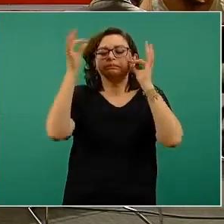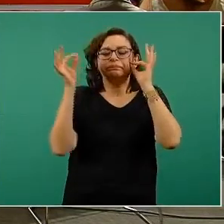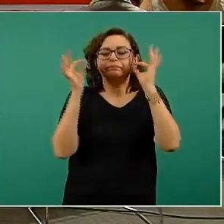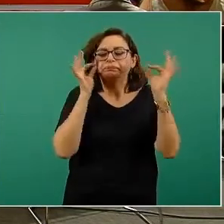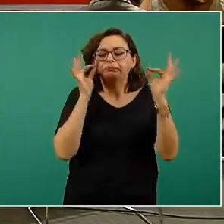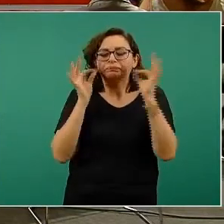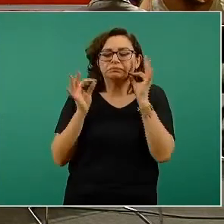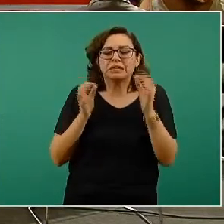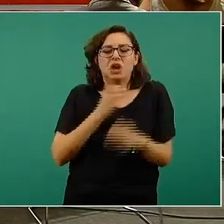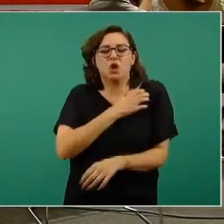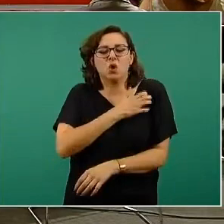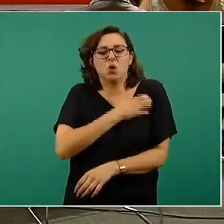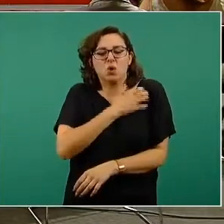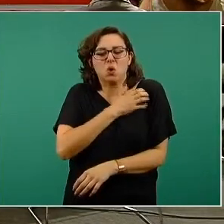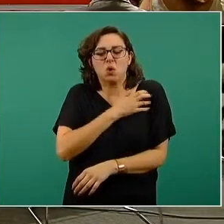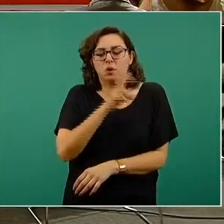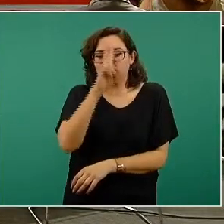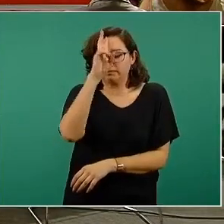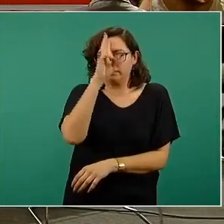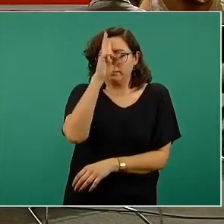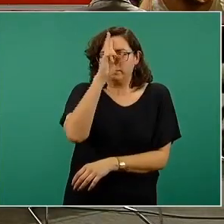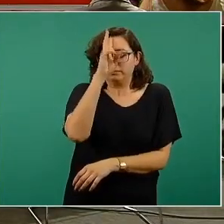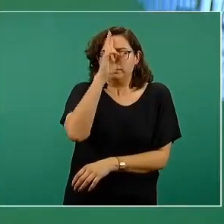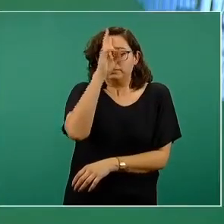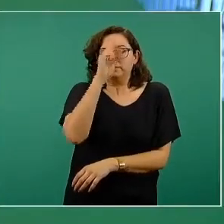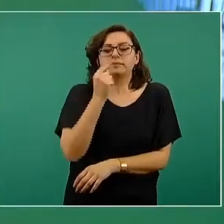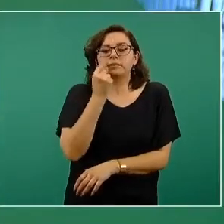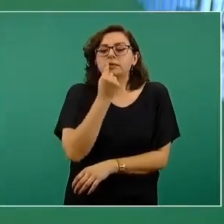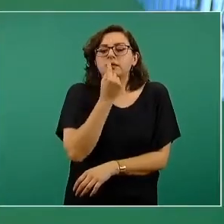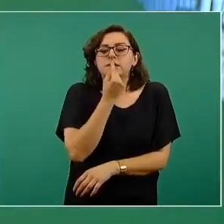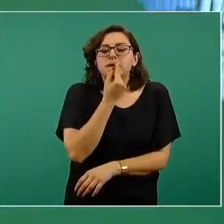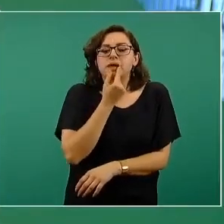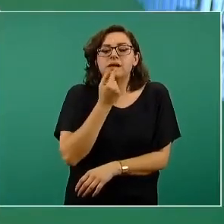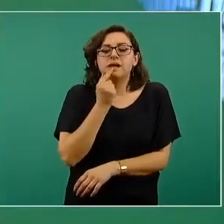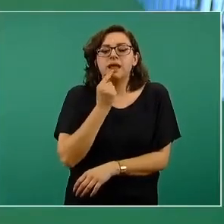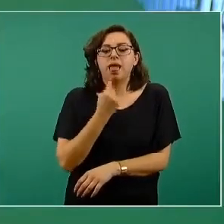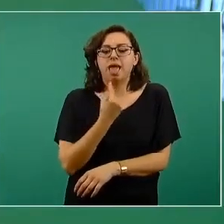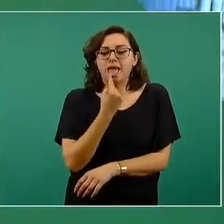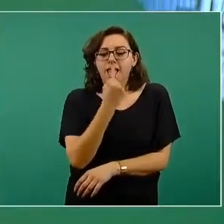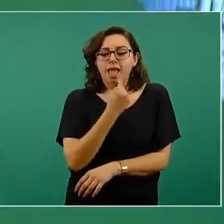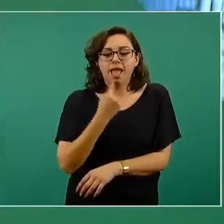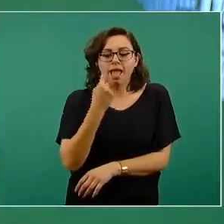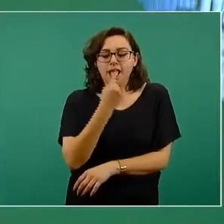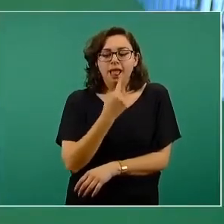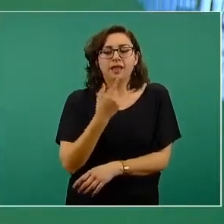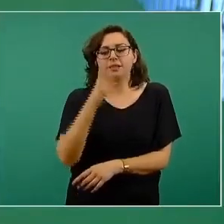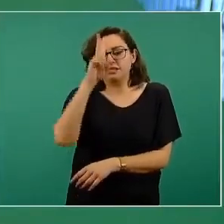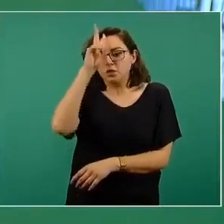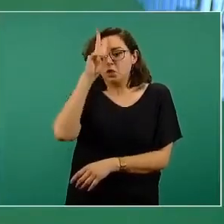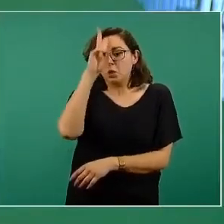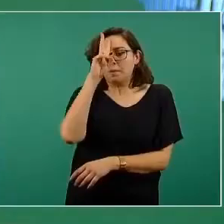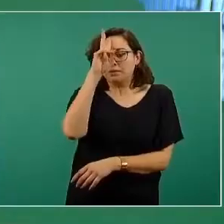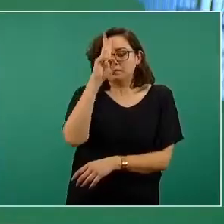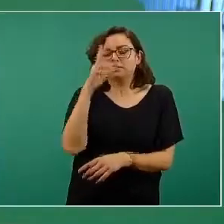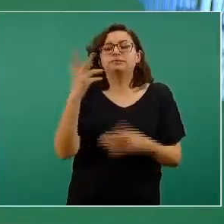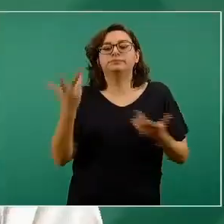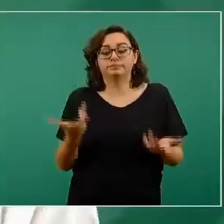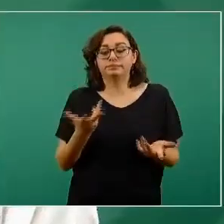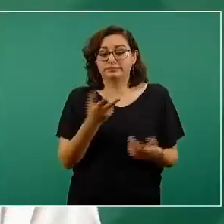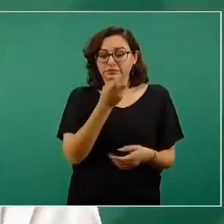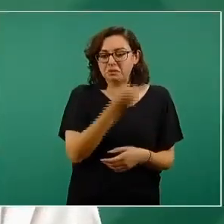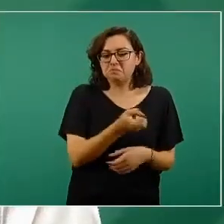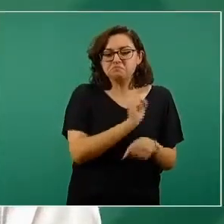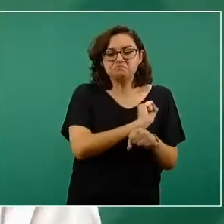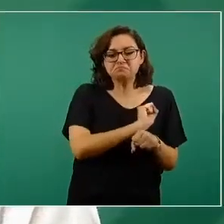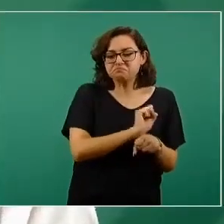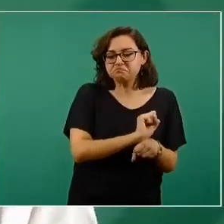sienta cosquilleo o hormigueo en los labios o en la lengua, hasta reacciones graves que pueden poner en